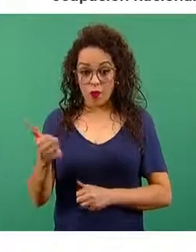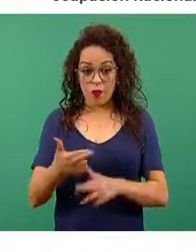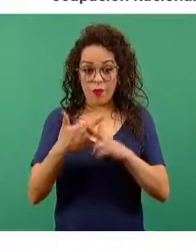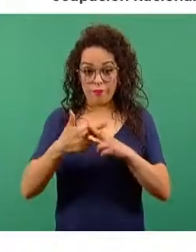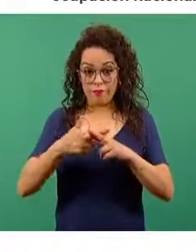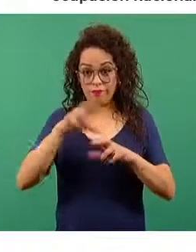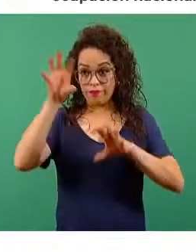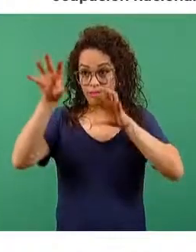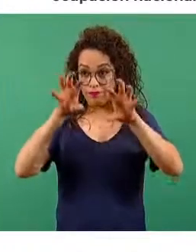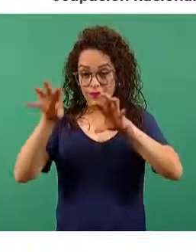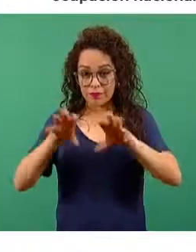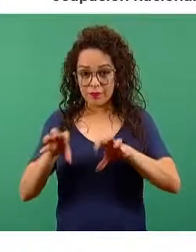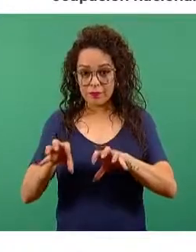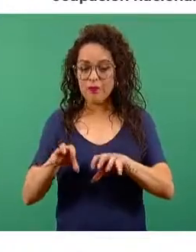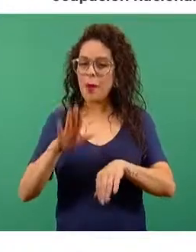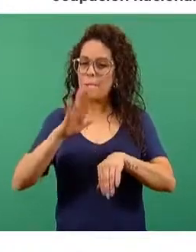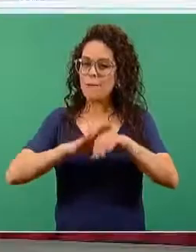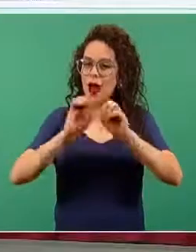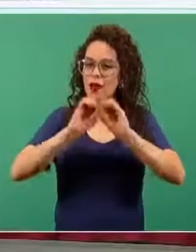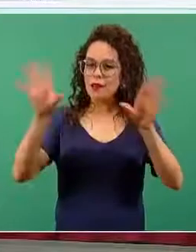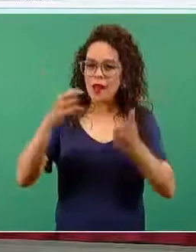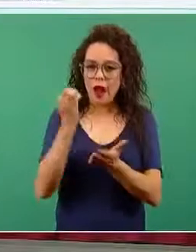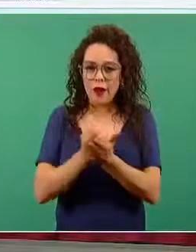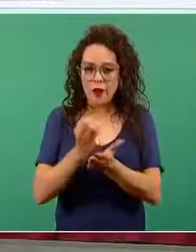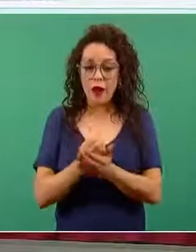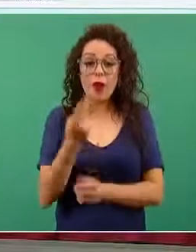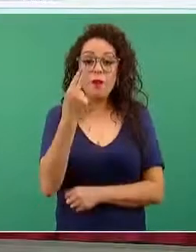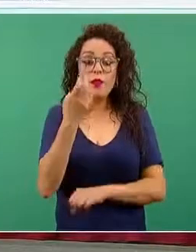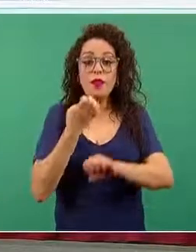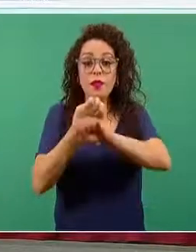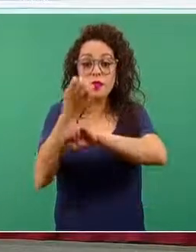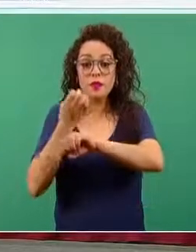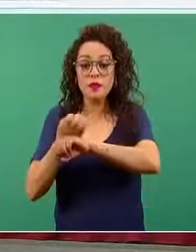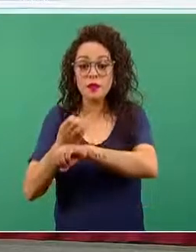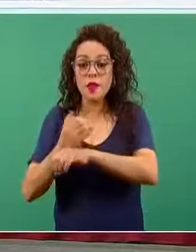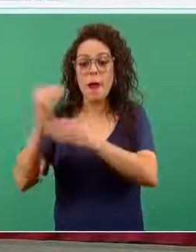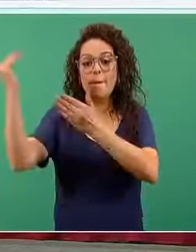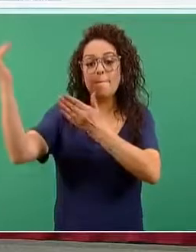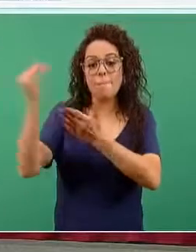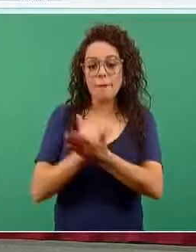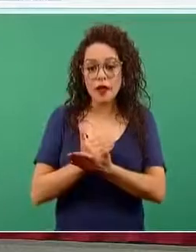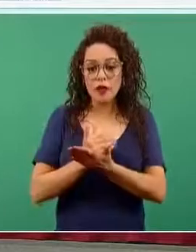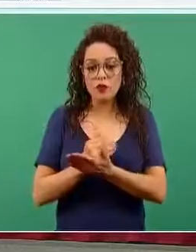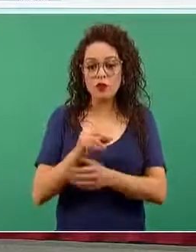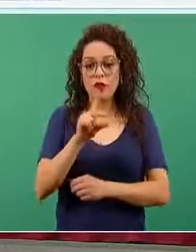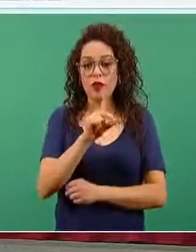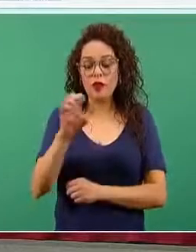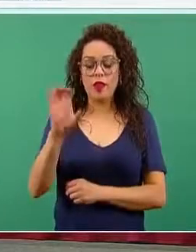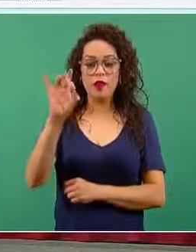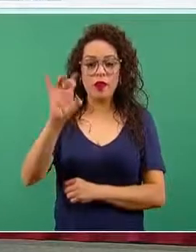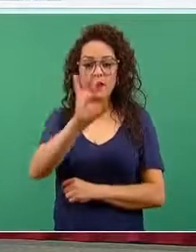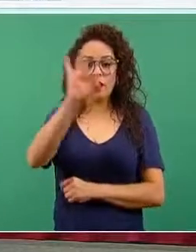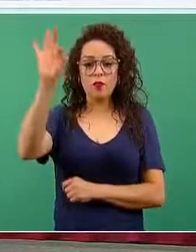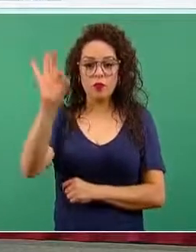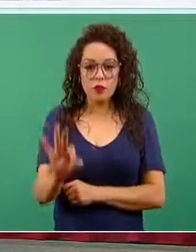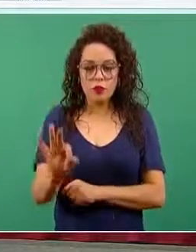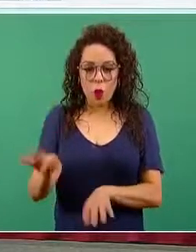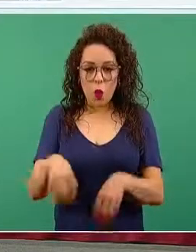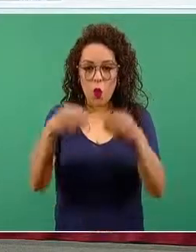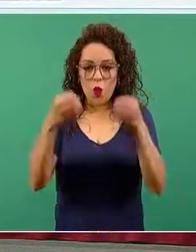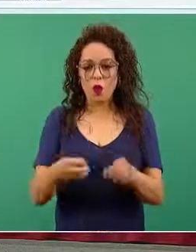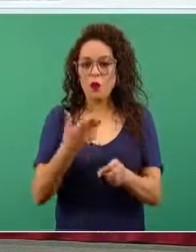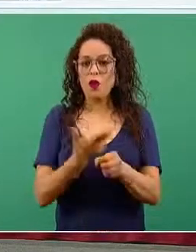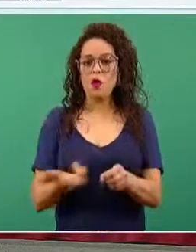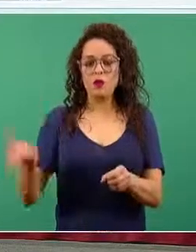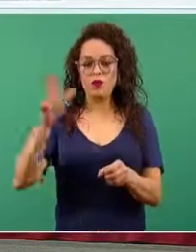más claro, que son 25 estados de la República, tienen menos del 30% de la